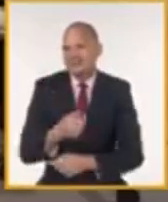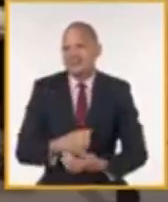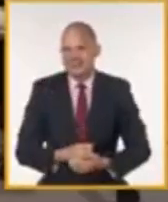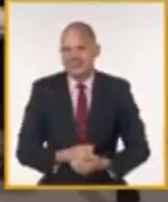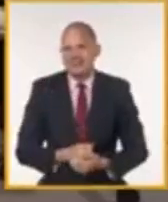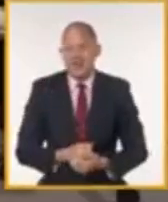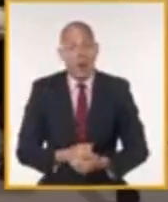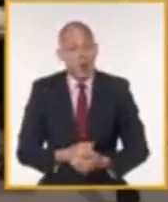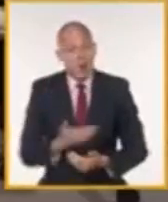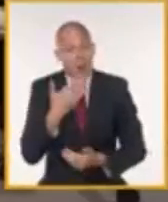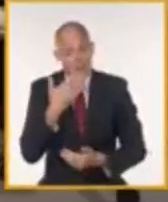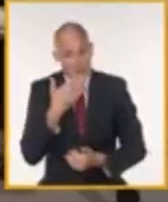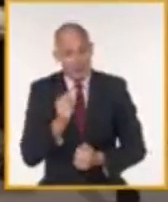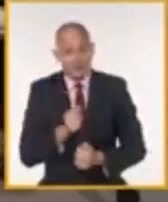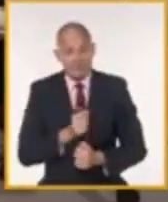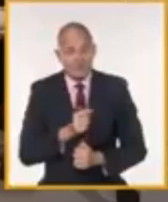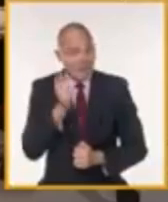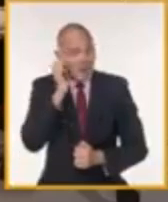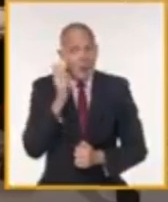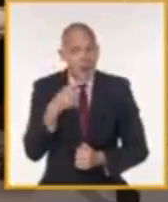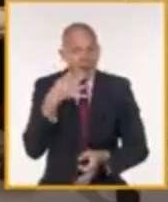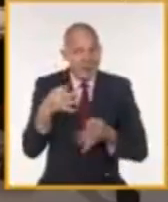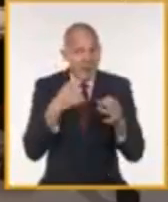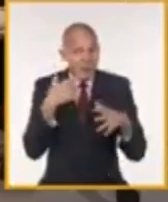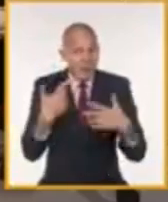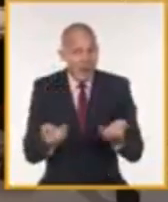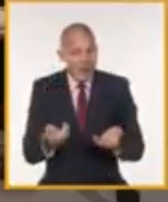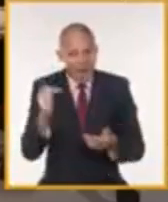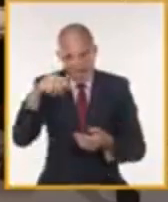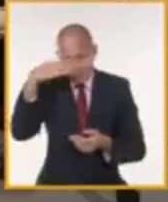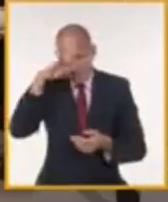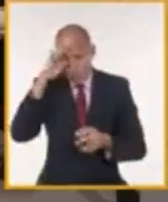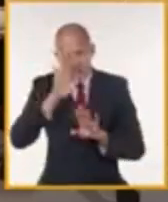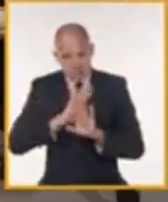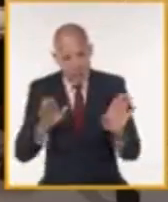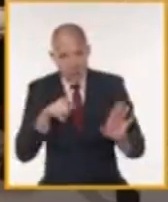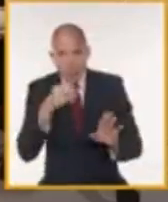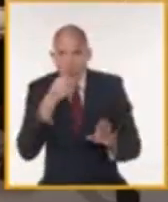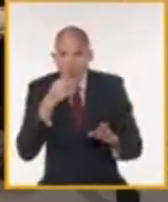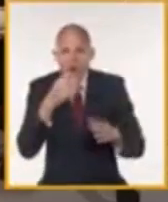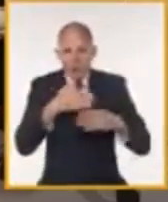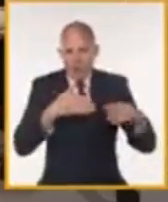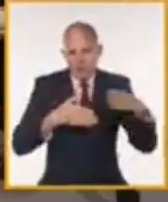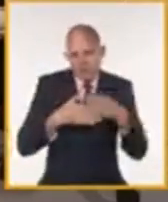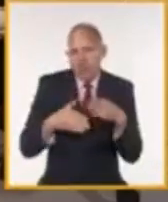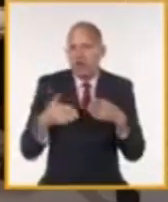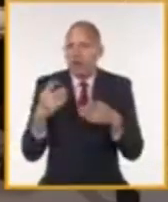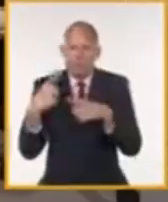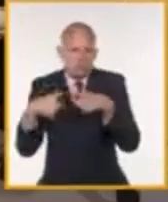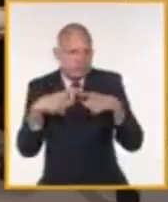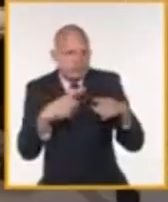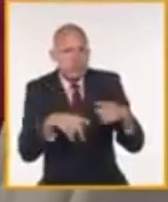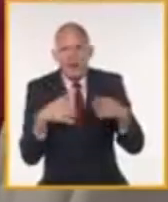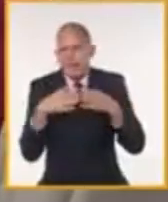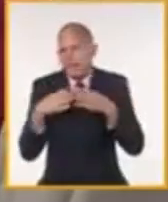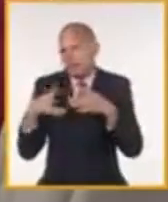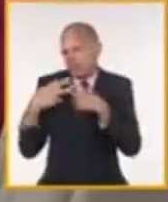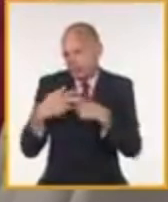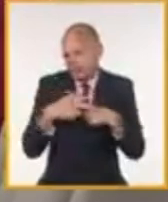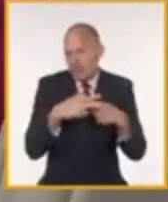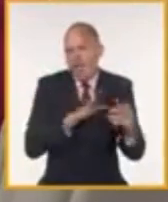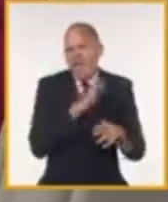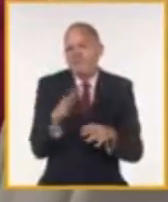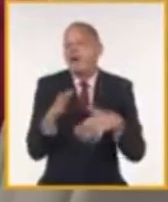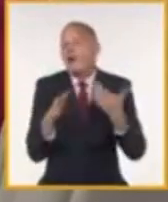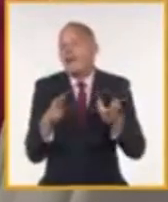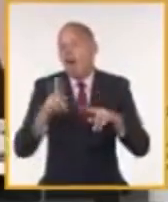informaciones, y ya que ha hablado usted de las capacidades que tiene el país en la construcción, reparación de embarcaciones, vamos hasta Jibara,